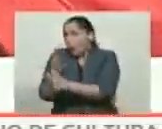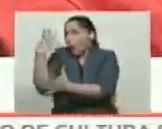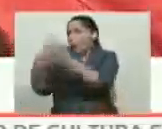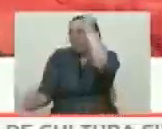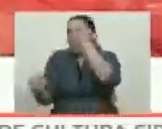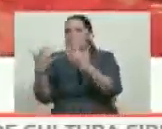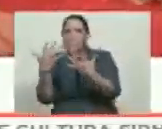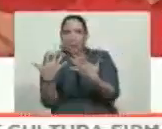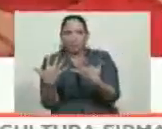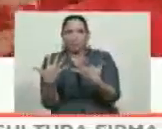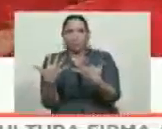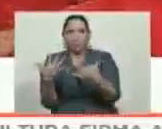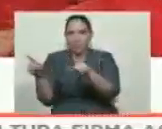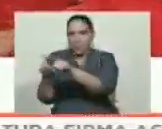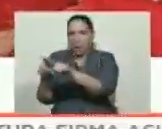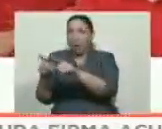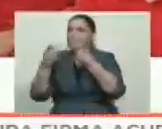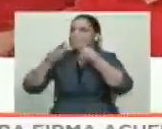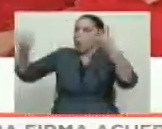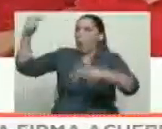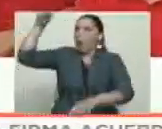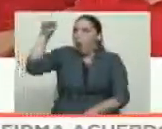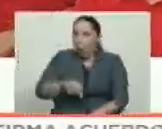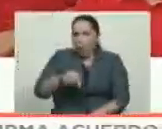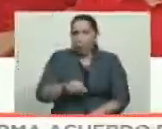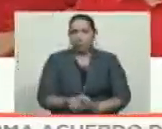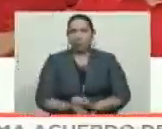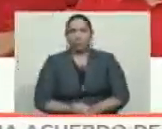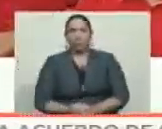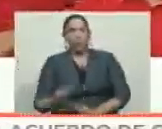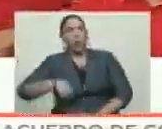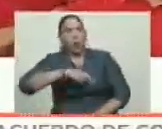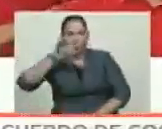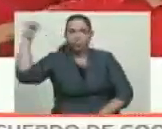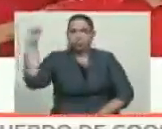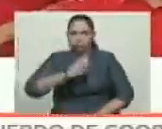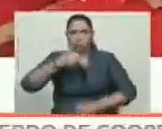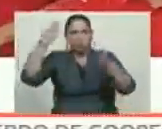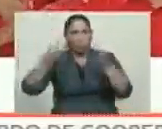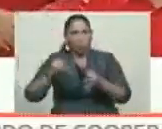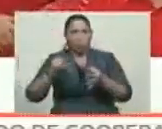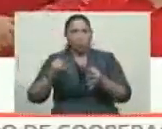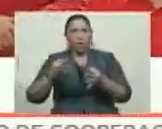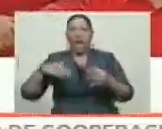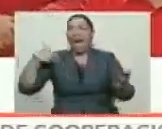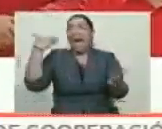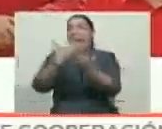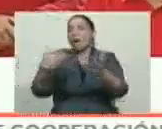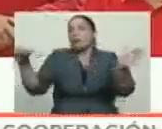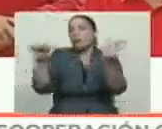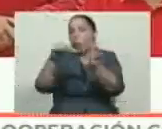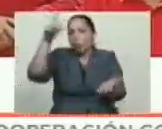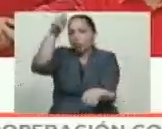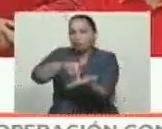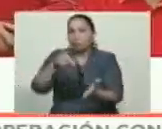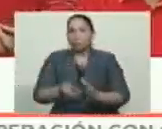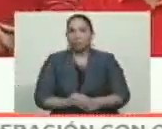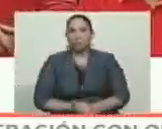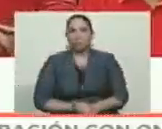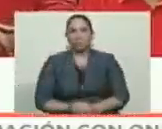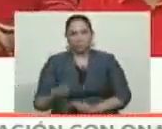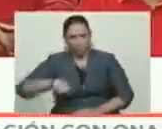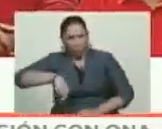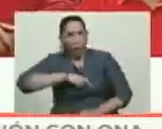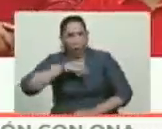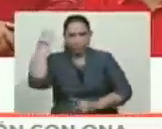manos. Se lo decimos hoy. Nosotros sí estamos seguros hasta dónde vamos a llegar. Nosotros